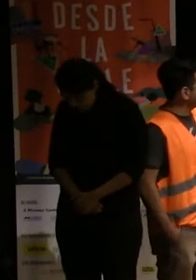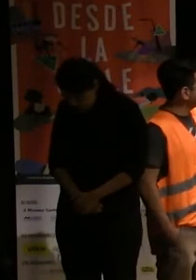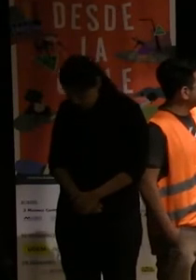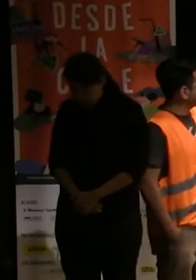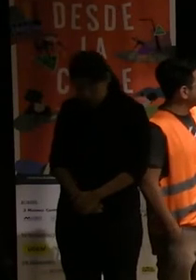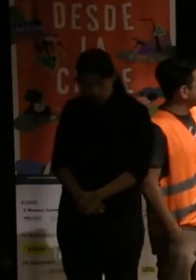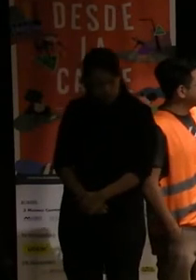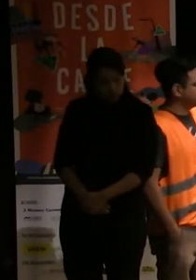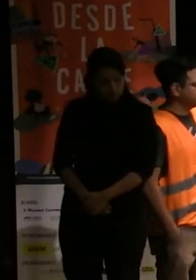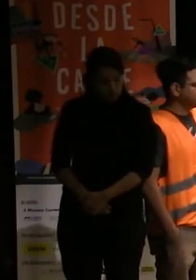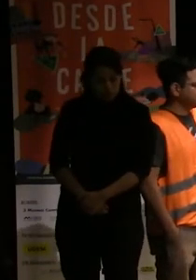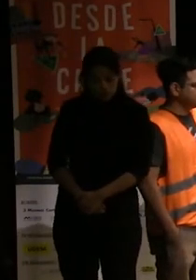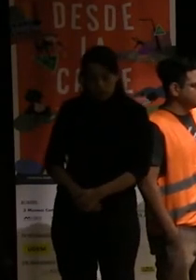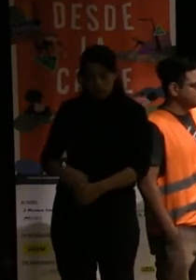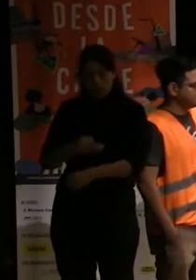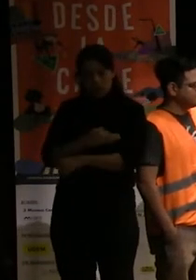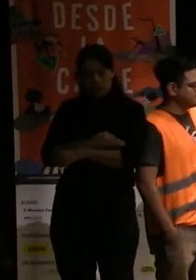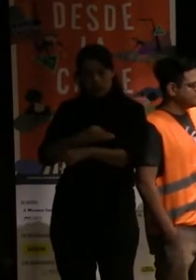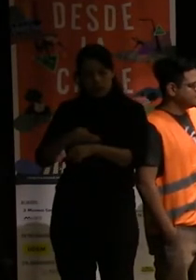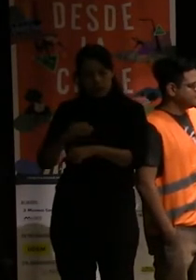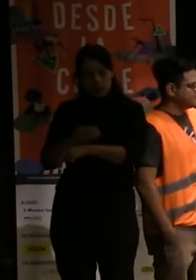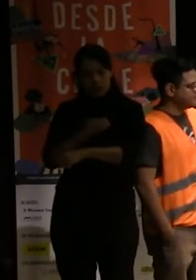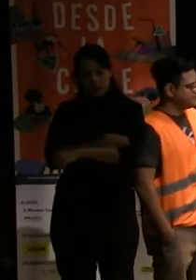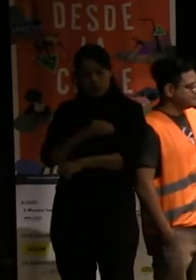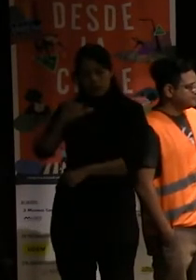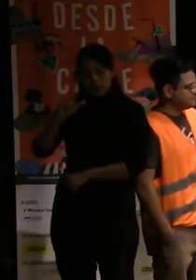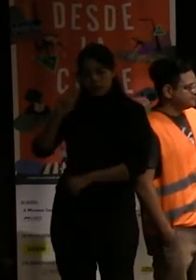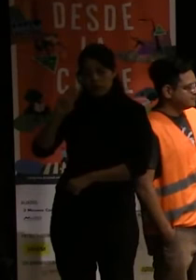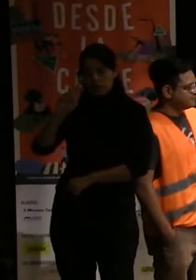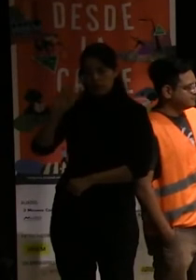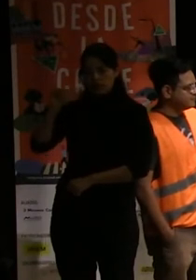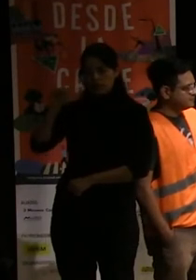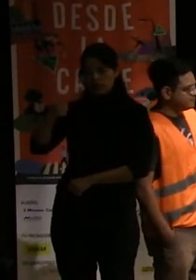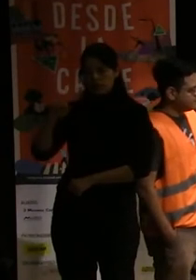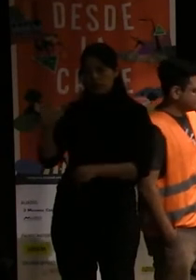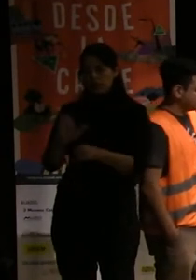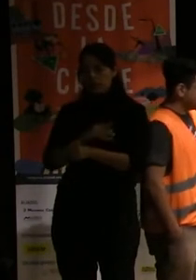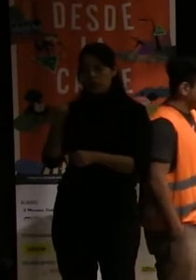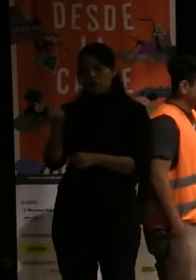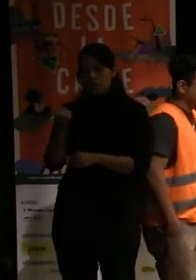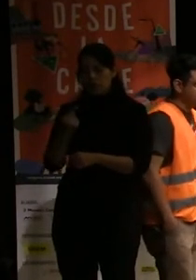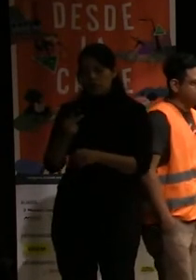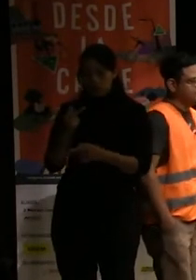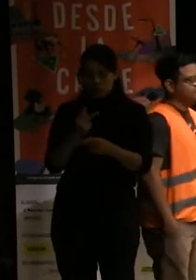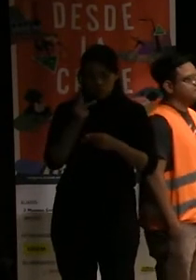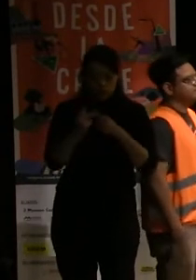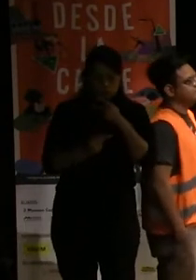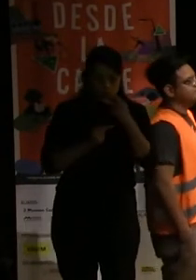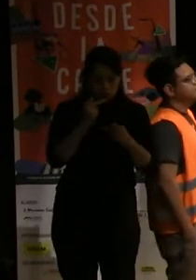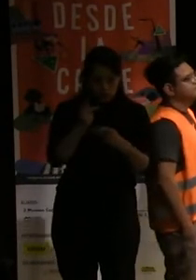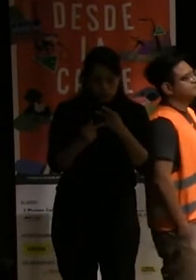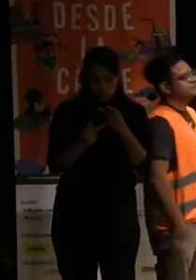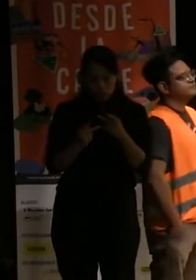claro claro a la familia de nuestro compañero abraham del staff porque tuvimos nos prestaron nos facilitaron